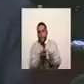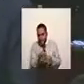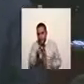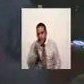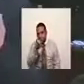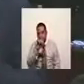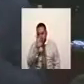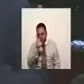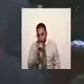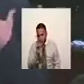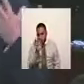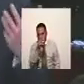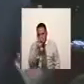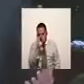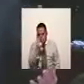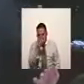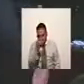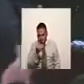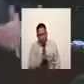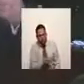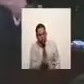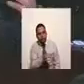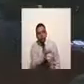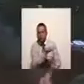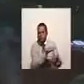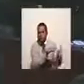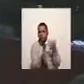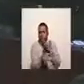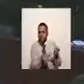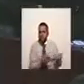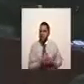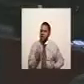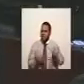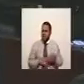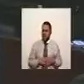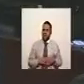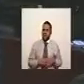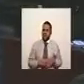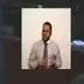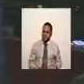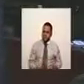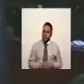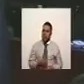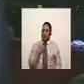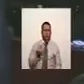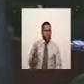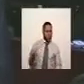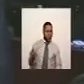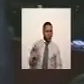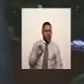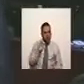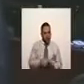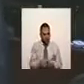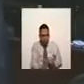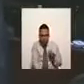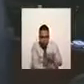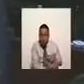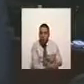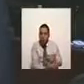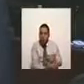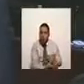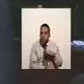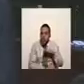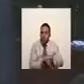reconocen y las FIR y las entidades estatales con quienes ellos contratan tampoco, que esa carretera sigue